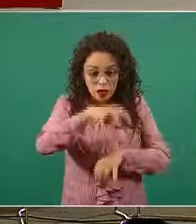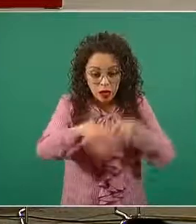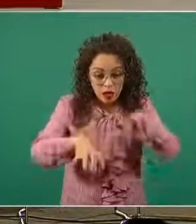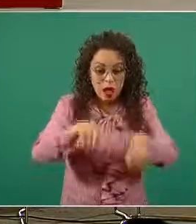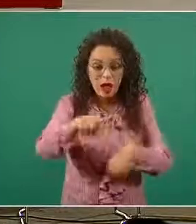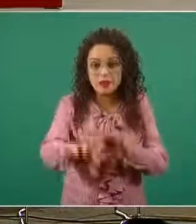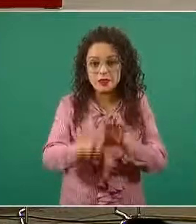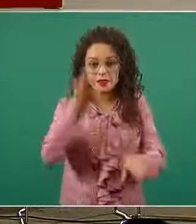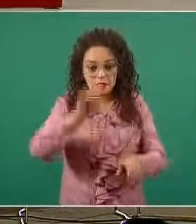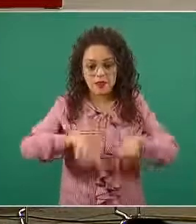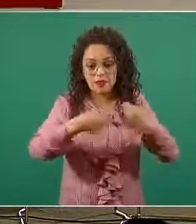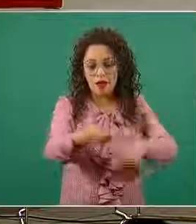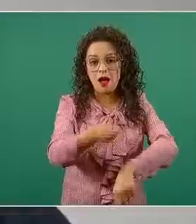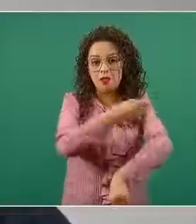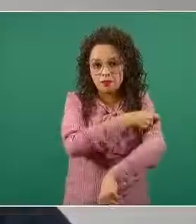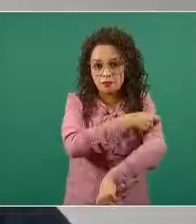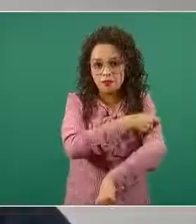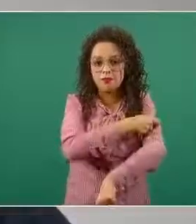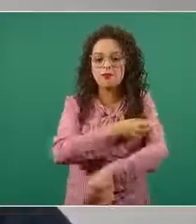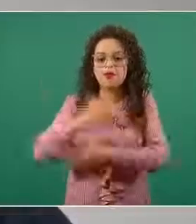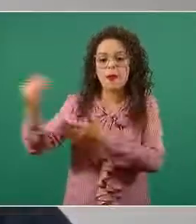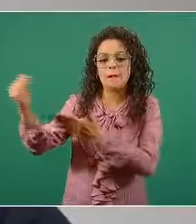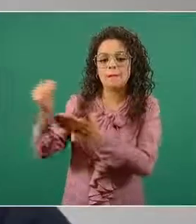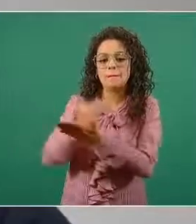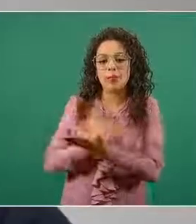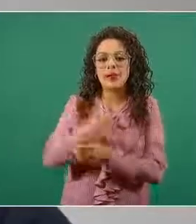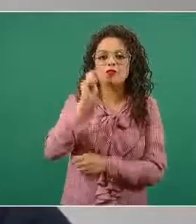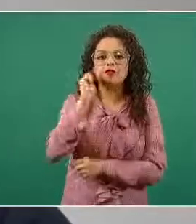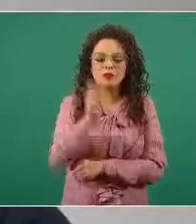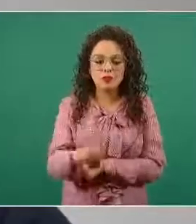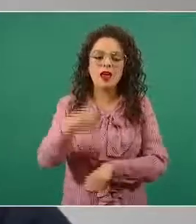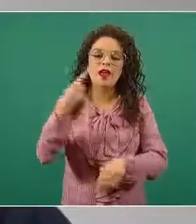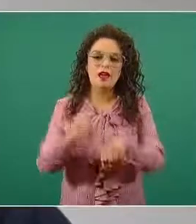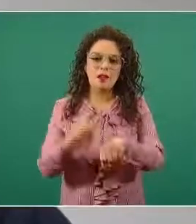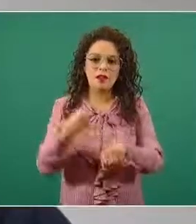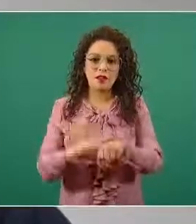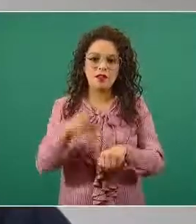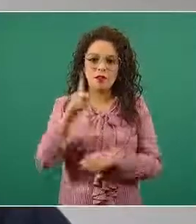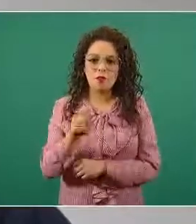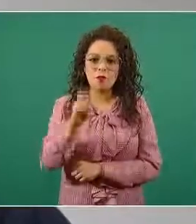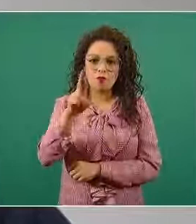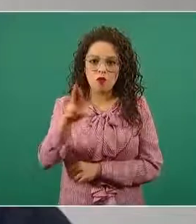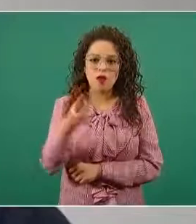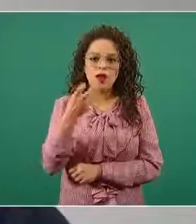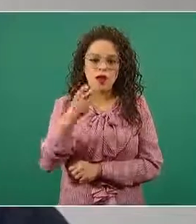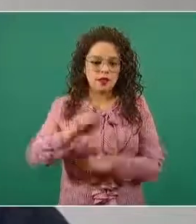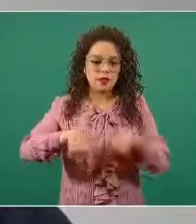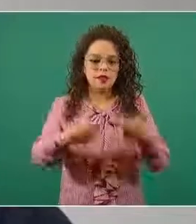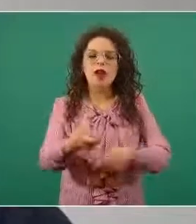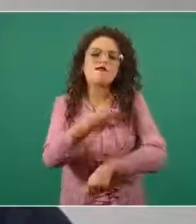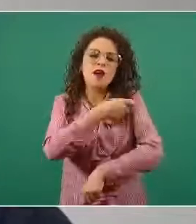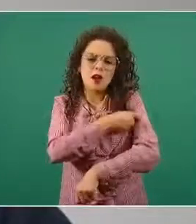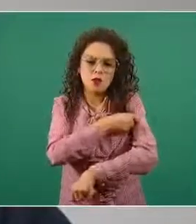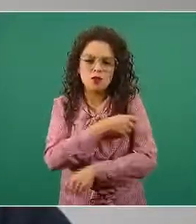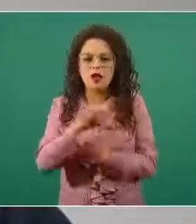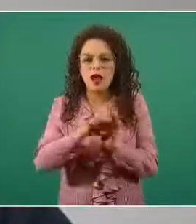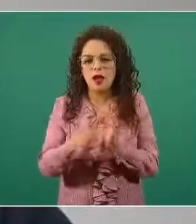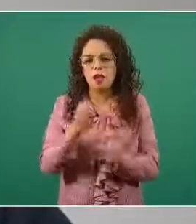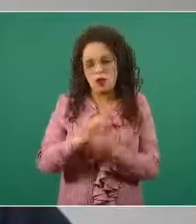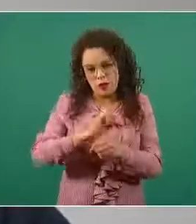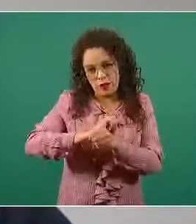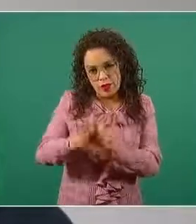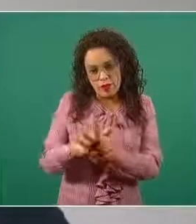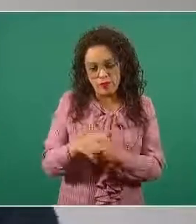menos personas susceptibles de enfermar a consecuencia de la enfermedad por la cual se está vacunando. Pero reitero, pueden ustedes